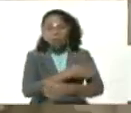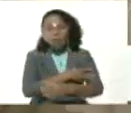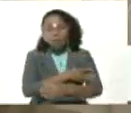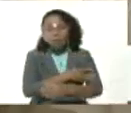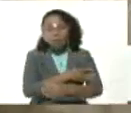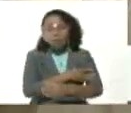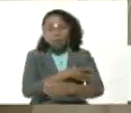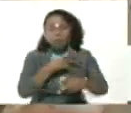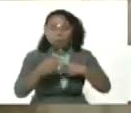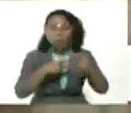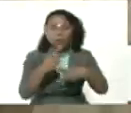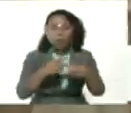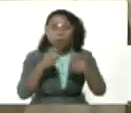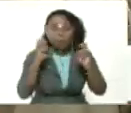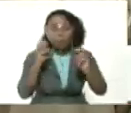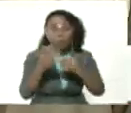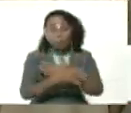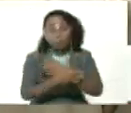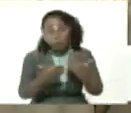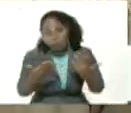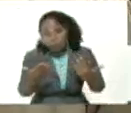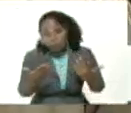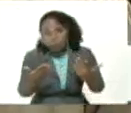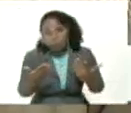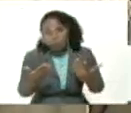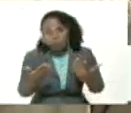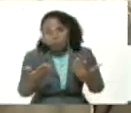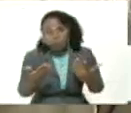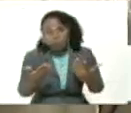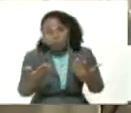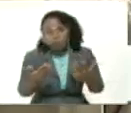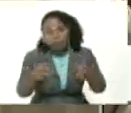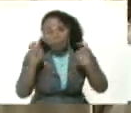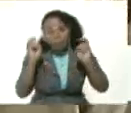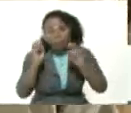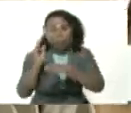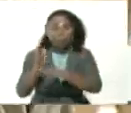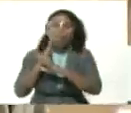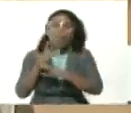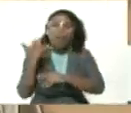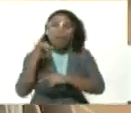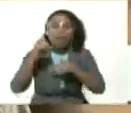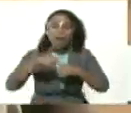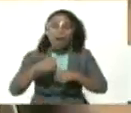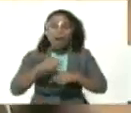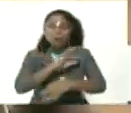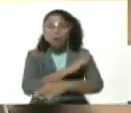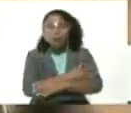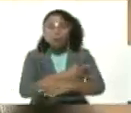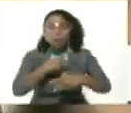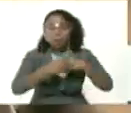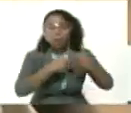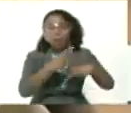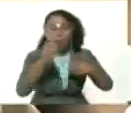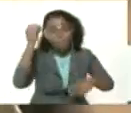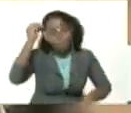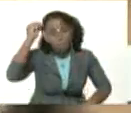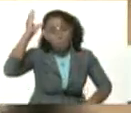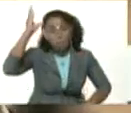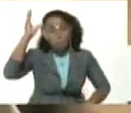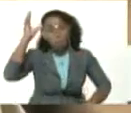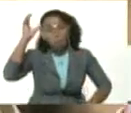productivas, motivado pues, bueno, a las embates del bloqueo, pero bueno, aquí hay una fuerza productiva que ha sido capaz, mi comandante jefe,